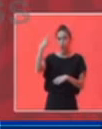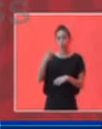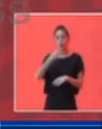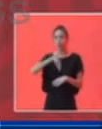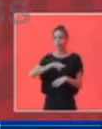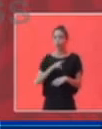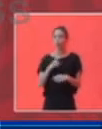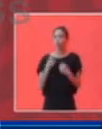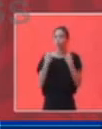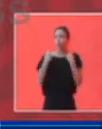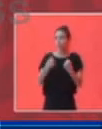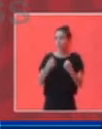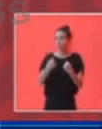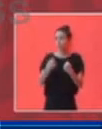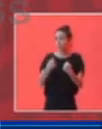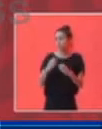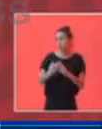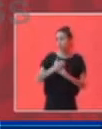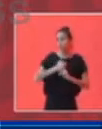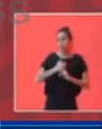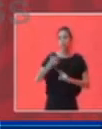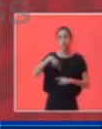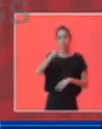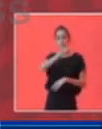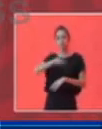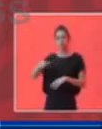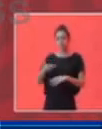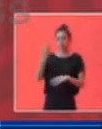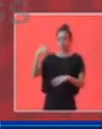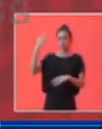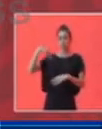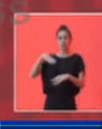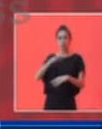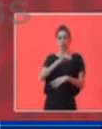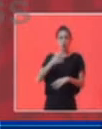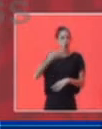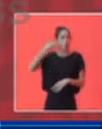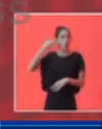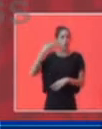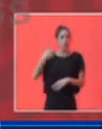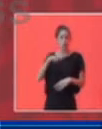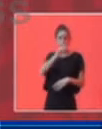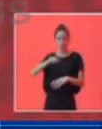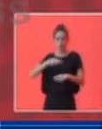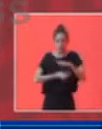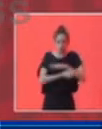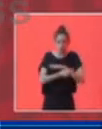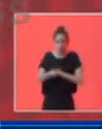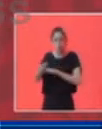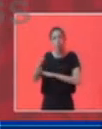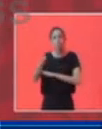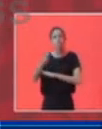ordena Sánchez, ¿no? Pero al final lo que le están haciendo es un daño tremendo al pobre candidato del Partido